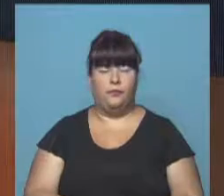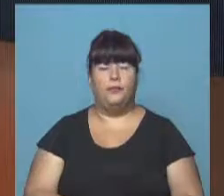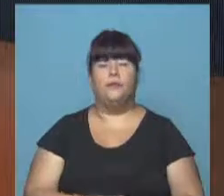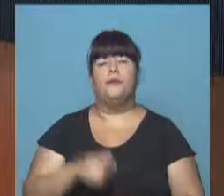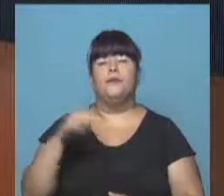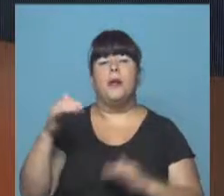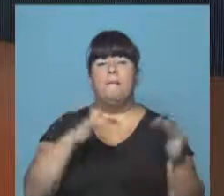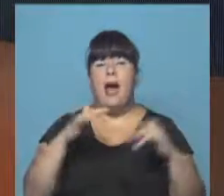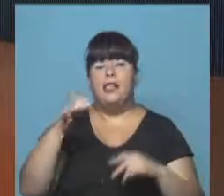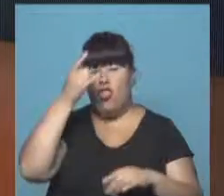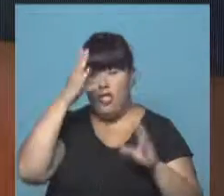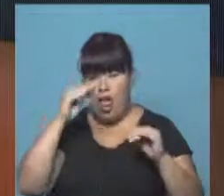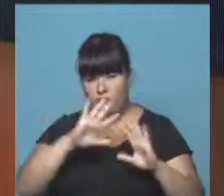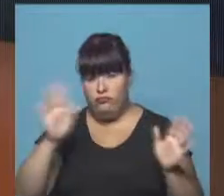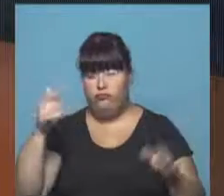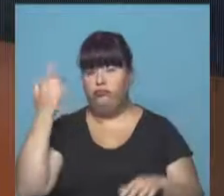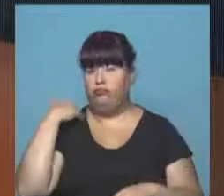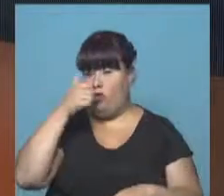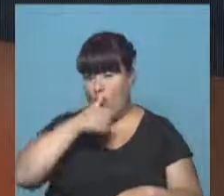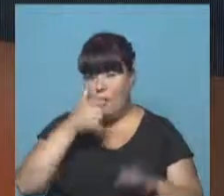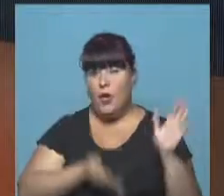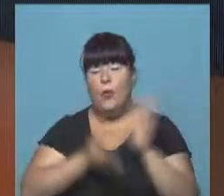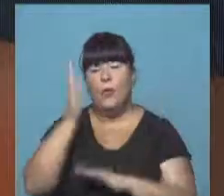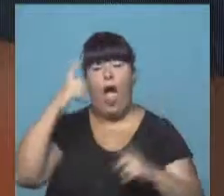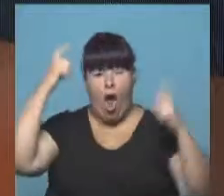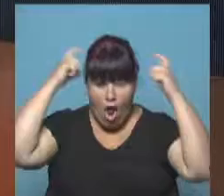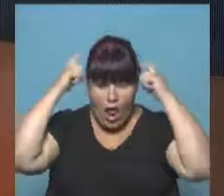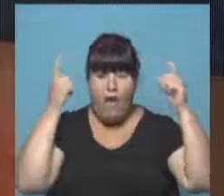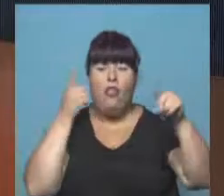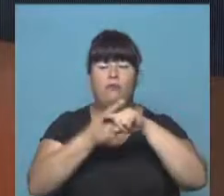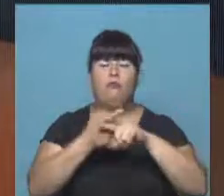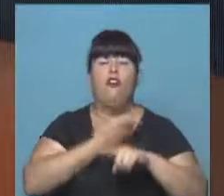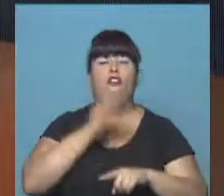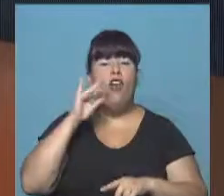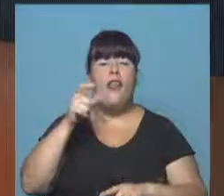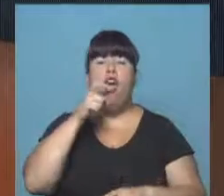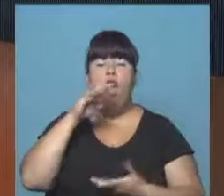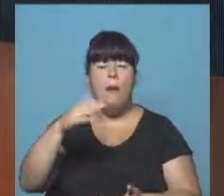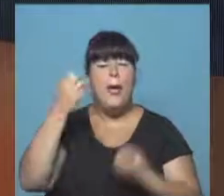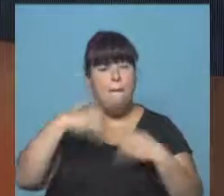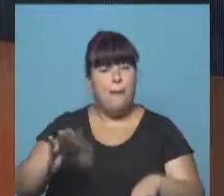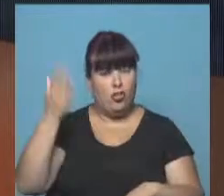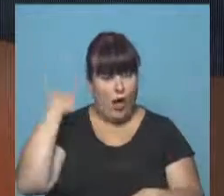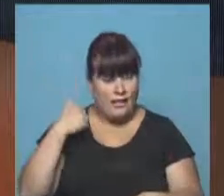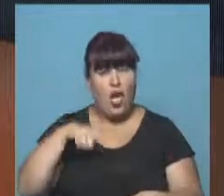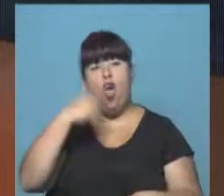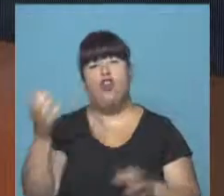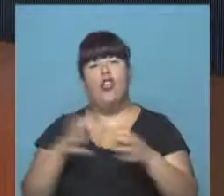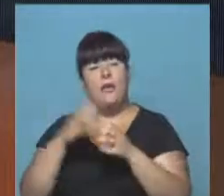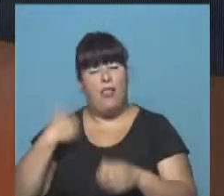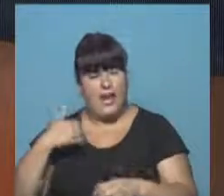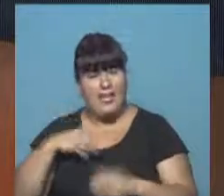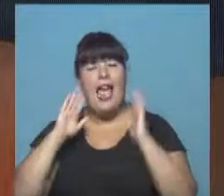River partió cerca de la medianoche de este domingo rumbo a Orlando, donde va a disputar la Florida Cup. Torneo que arrancó en la jornada de ayer con otro equipo